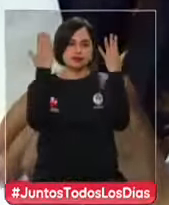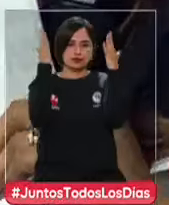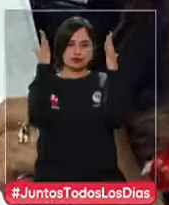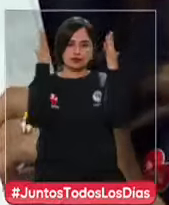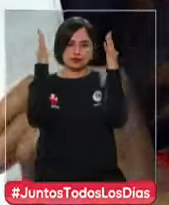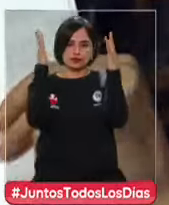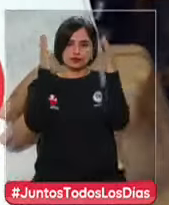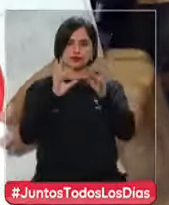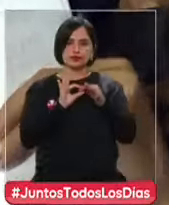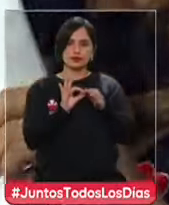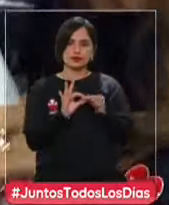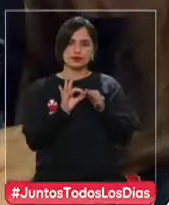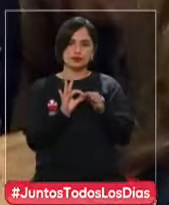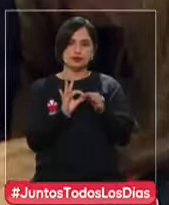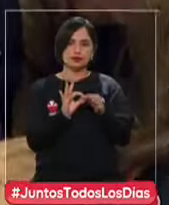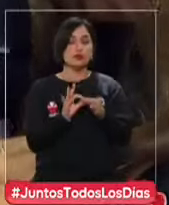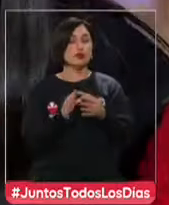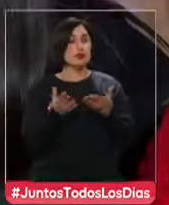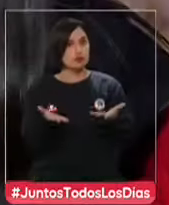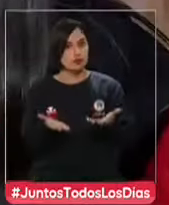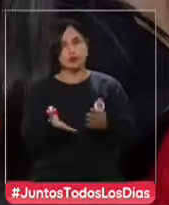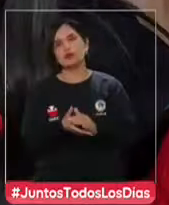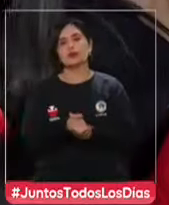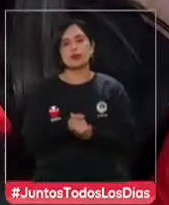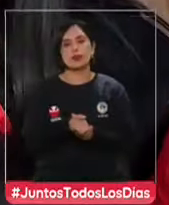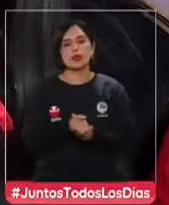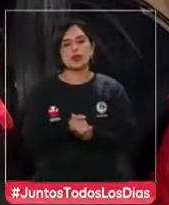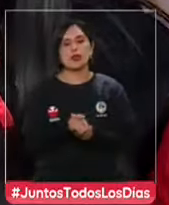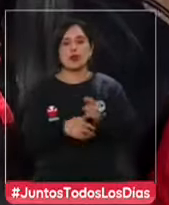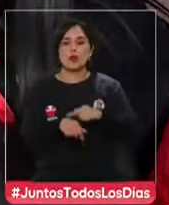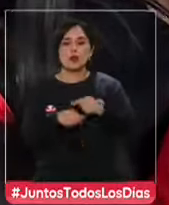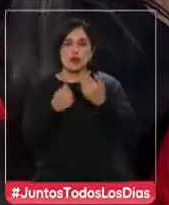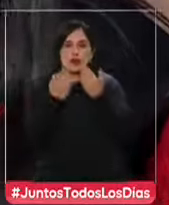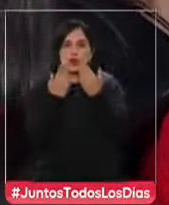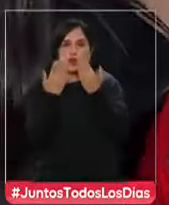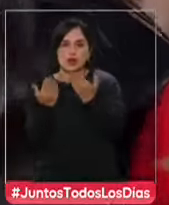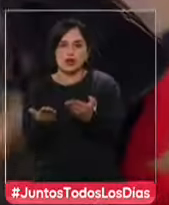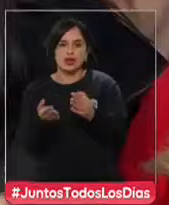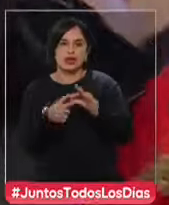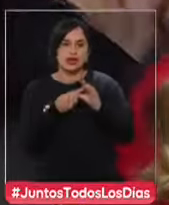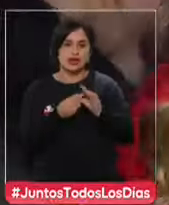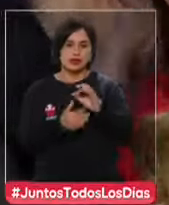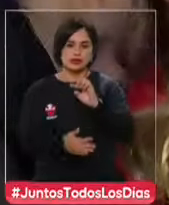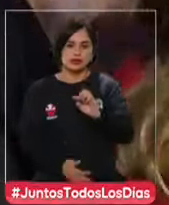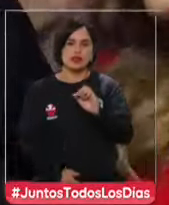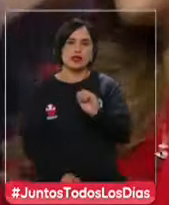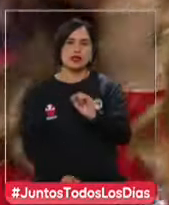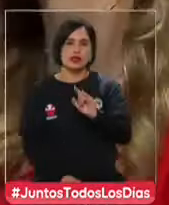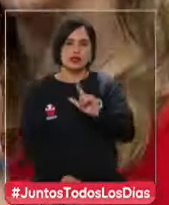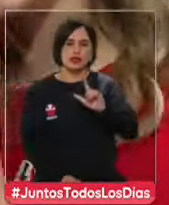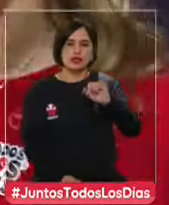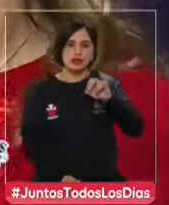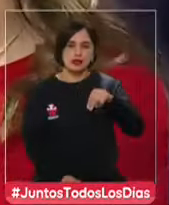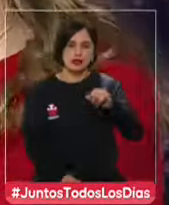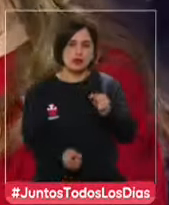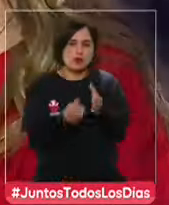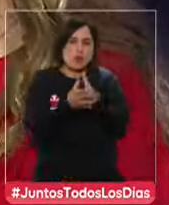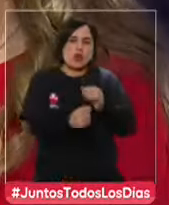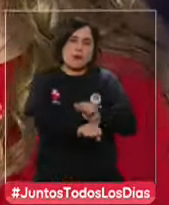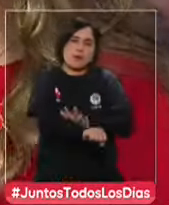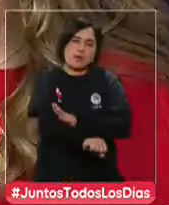Gracias. Gracias. Pues lo mismo, es momento de donar. Gracias a Paulina, que está muy emocionada.